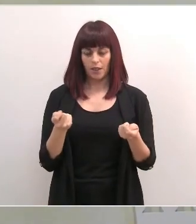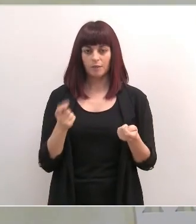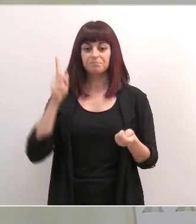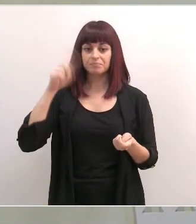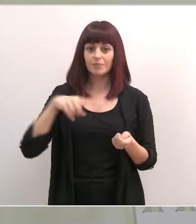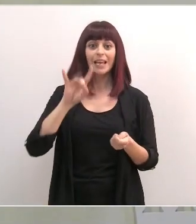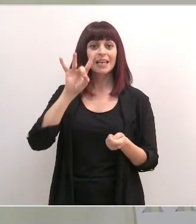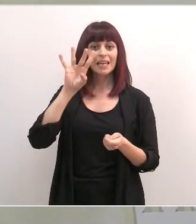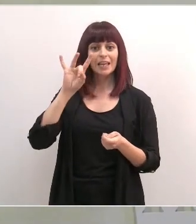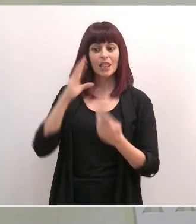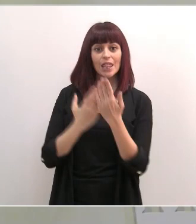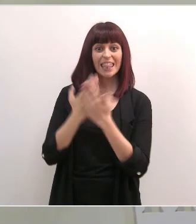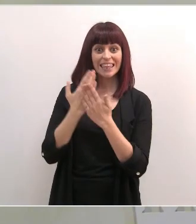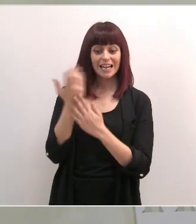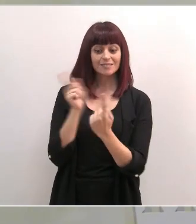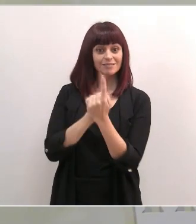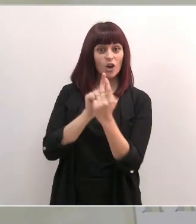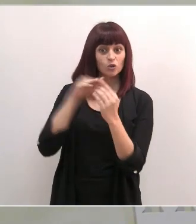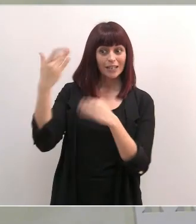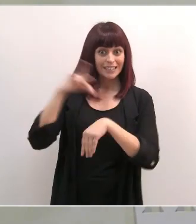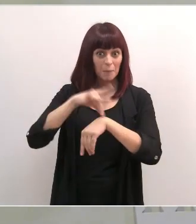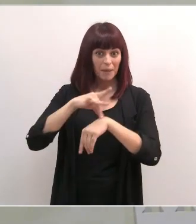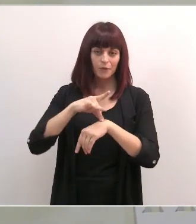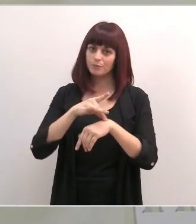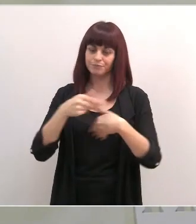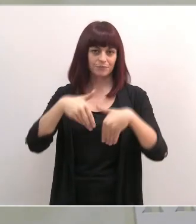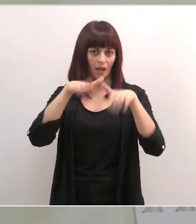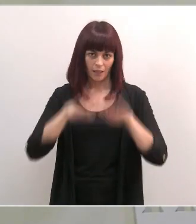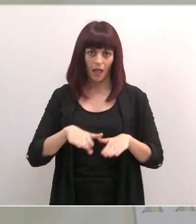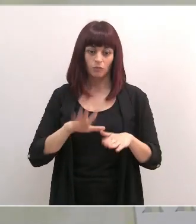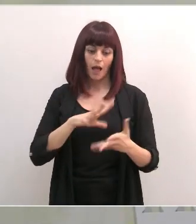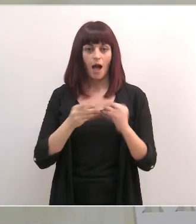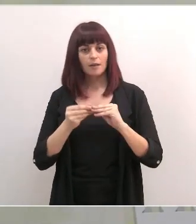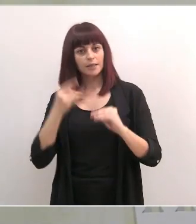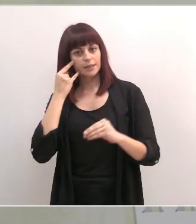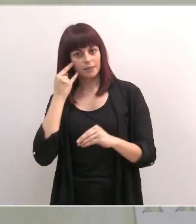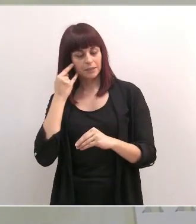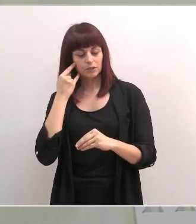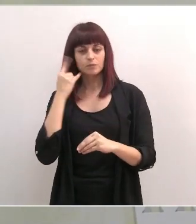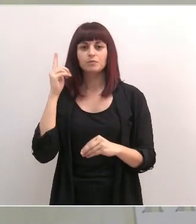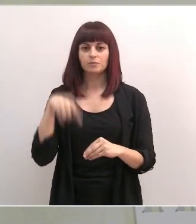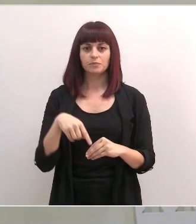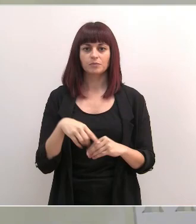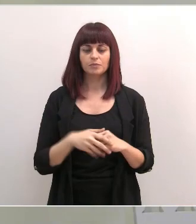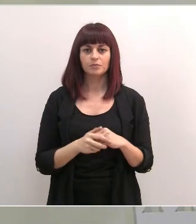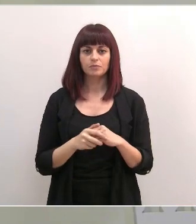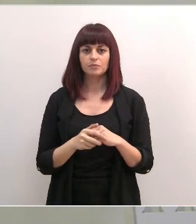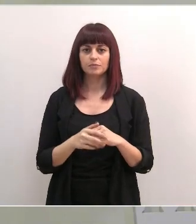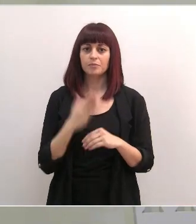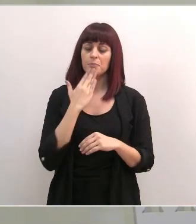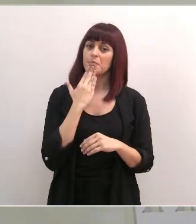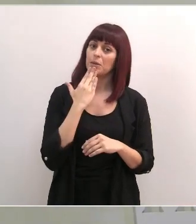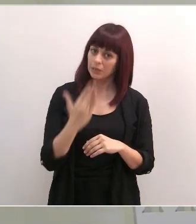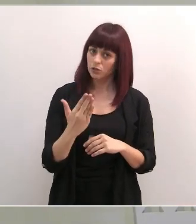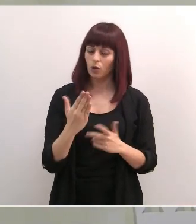suspensión durante 15 días de las consultas externas y habilitación de sistemas telemáticos o la suspensión de permisos,